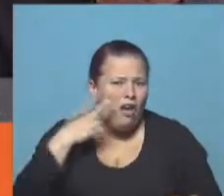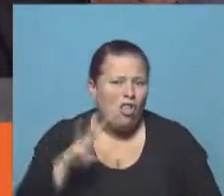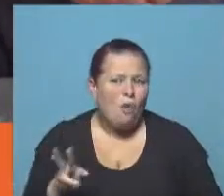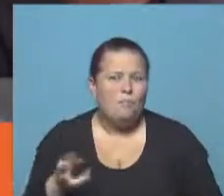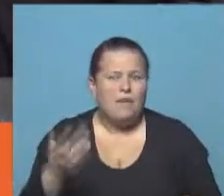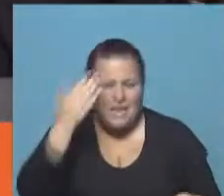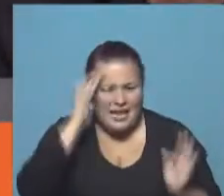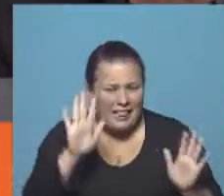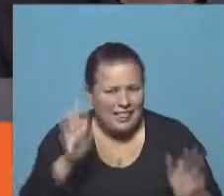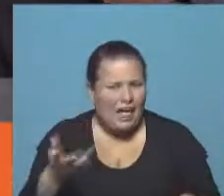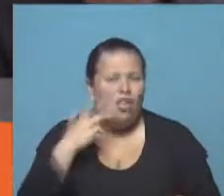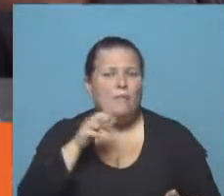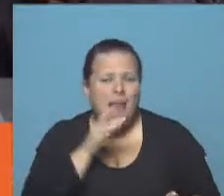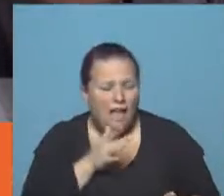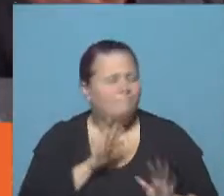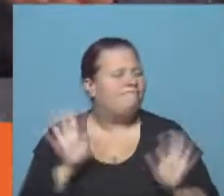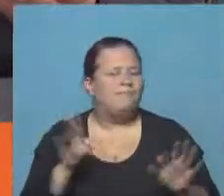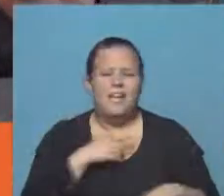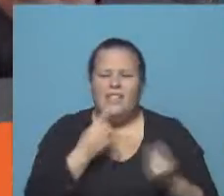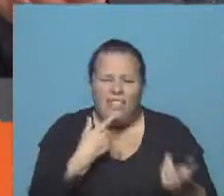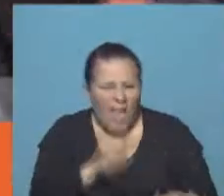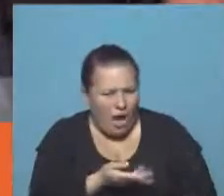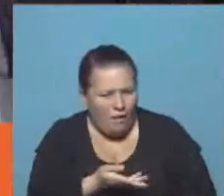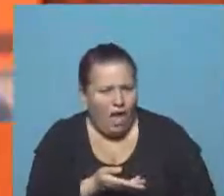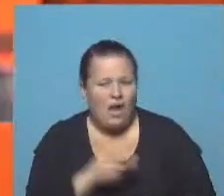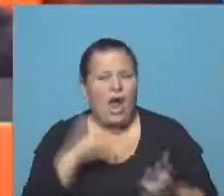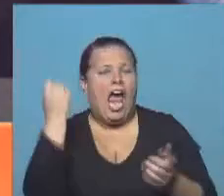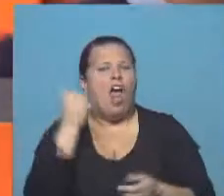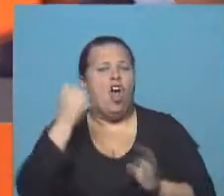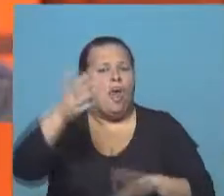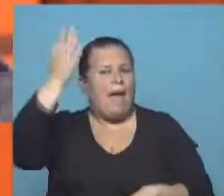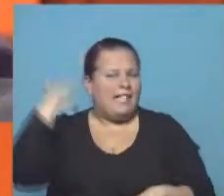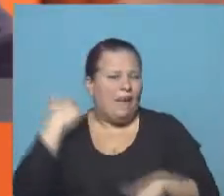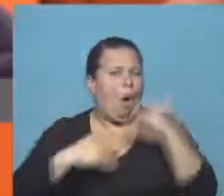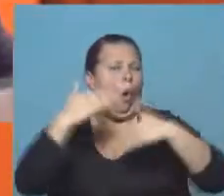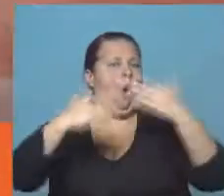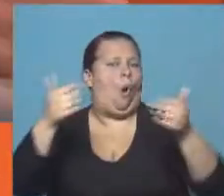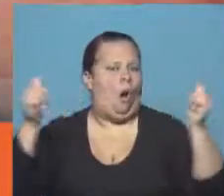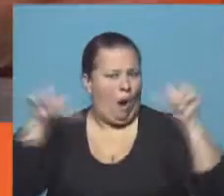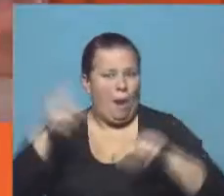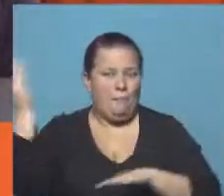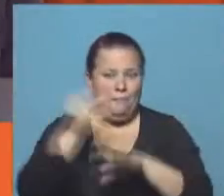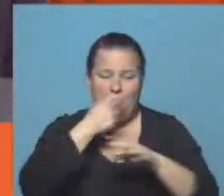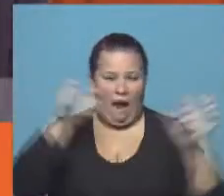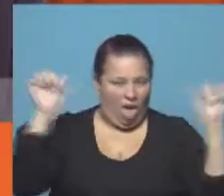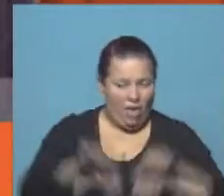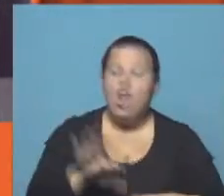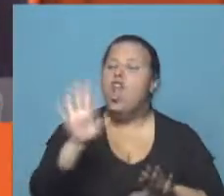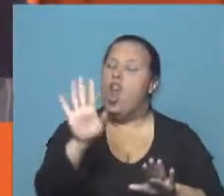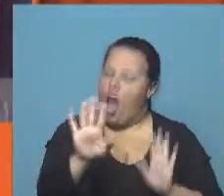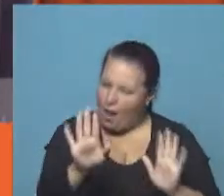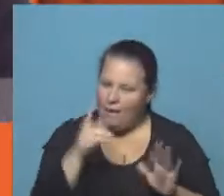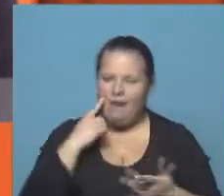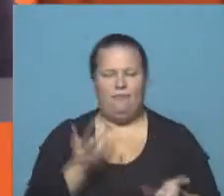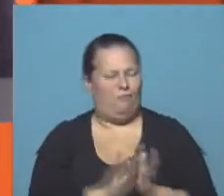en el 2015, me en parece- el 2014. me parece ¿De que a qué veces estamos hablando? hay un De sesgo- una economía que estaba en pleno crecimiento y llegó esta gente y Bueno, pero alocadamente... agarrá la serie de